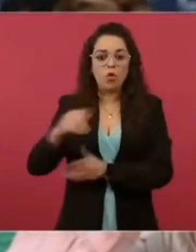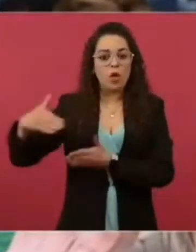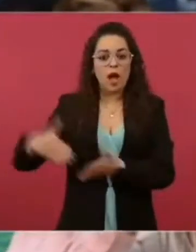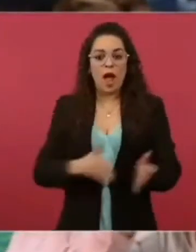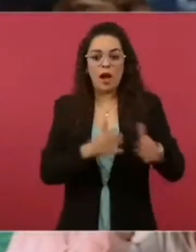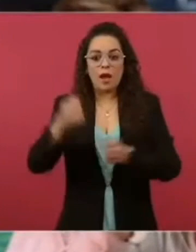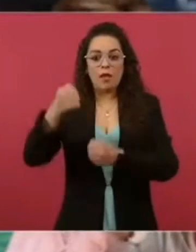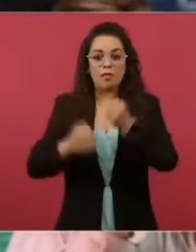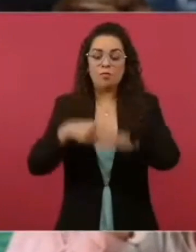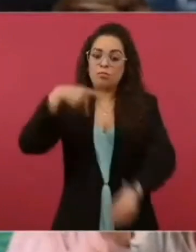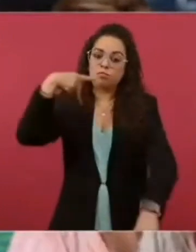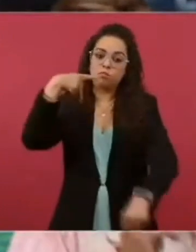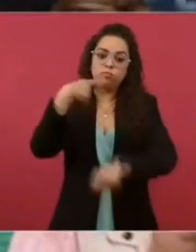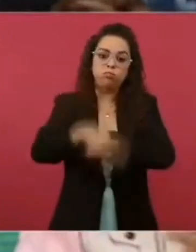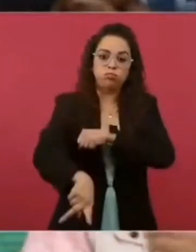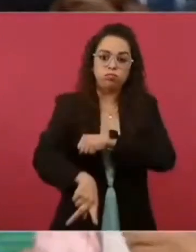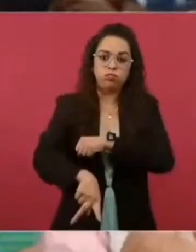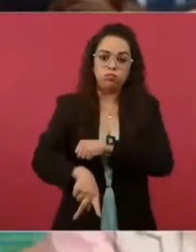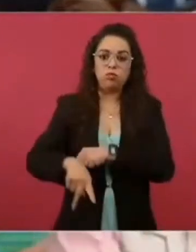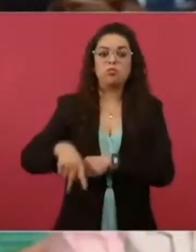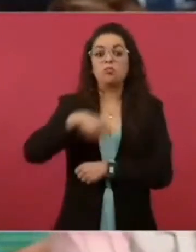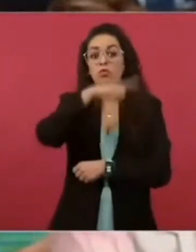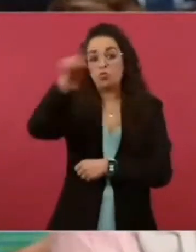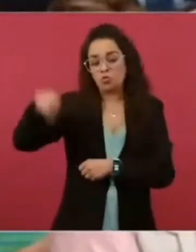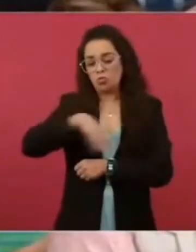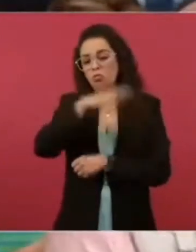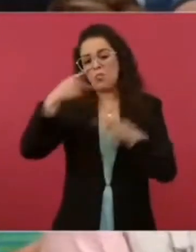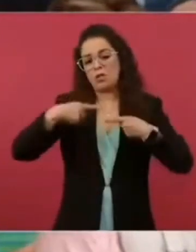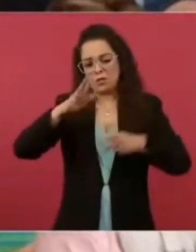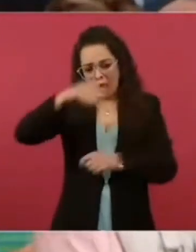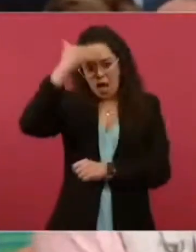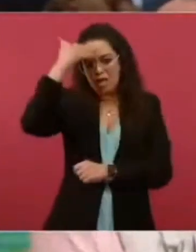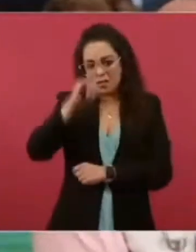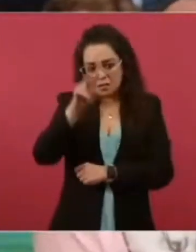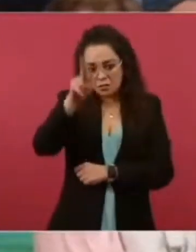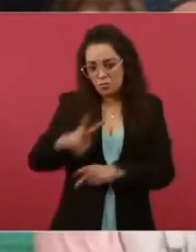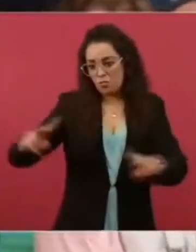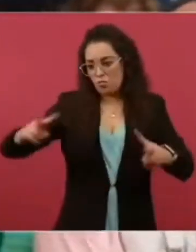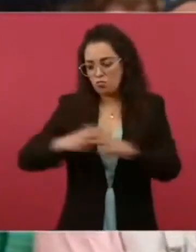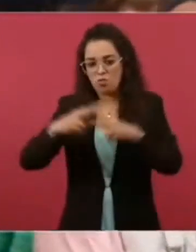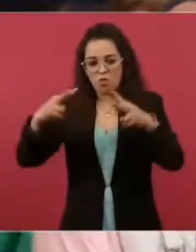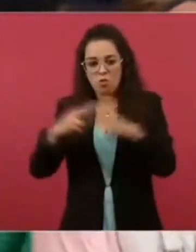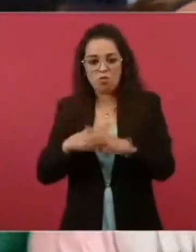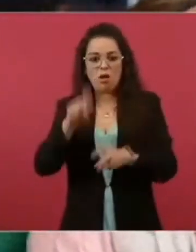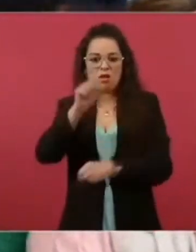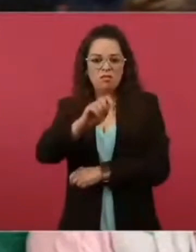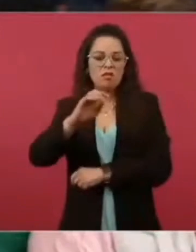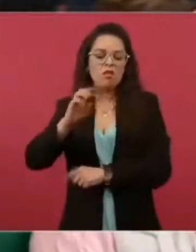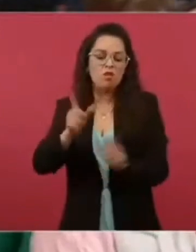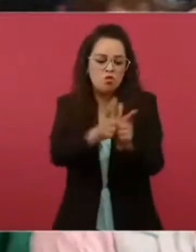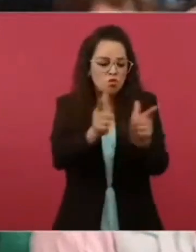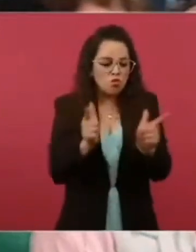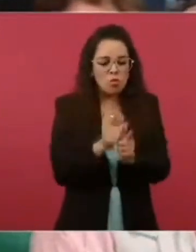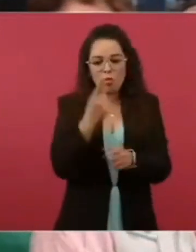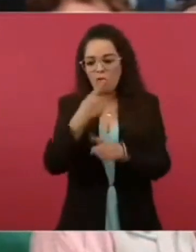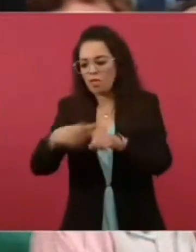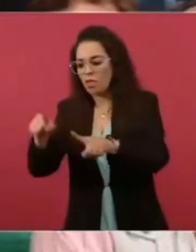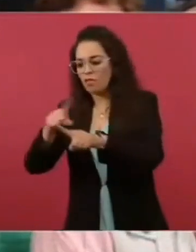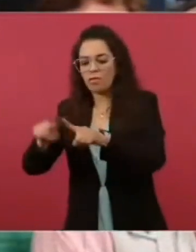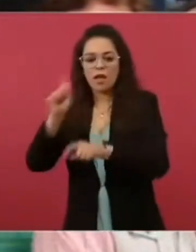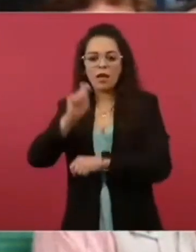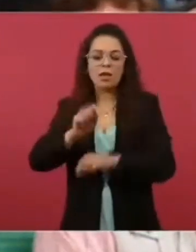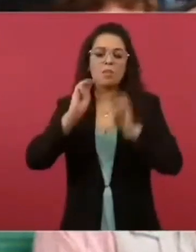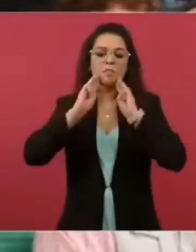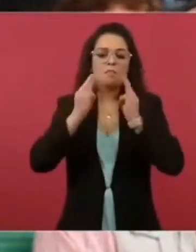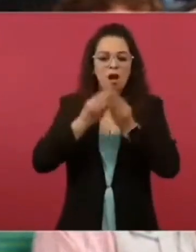hemos visto en las noticias, secuestros recientemente, enfrentamientos del crimen organizado. Y usted la semana pasada aquí en esta